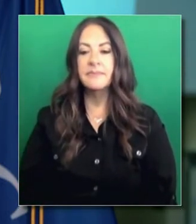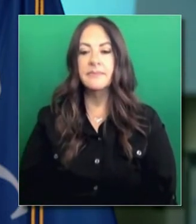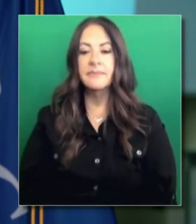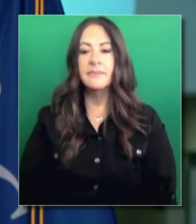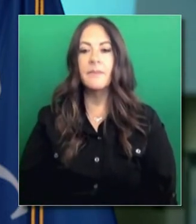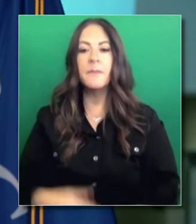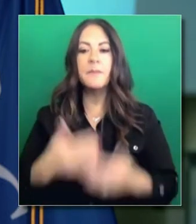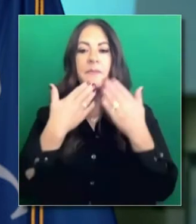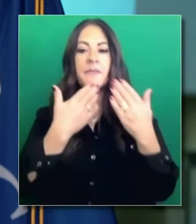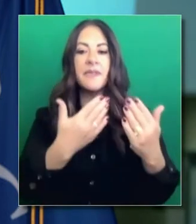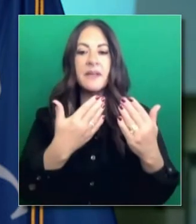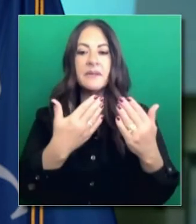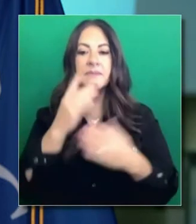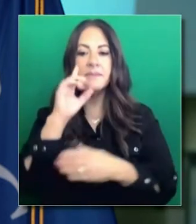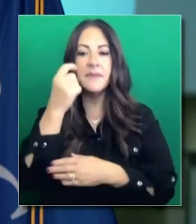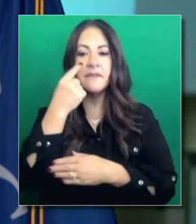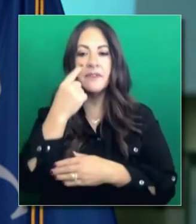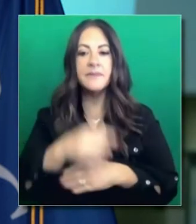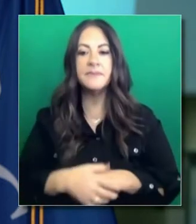Gracias, gobernador.